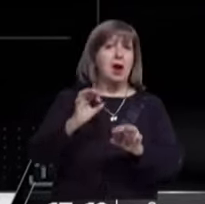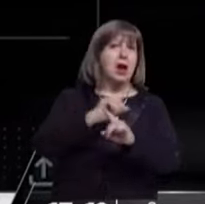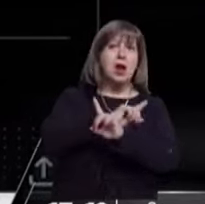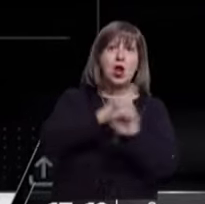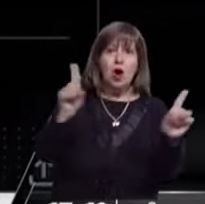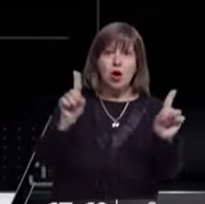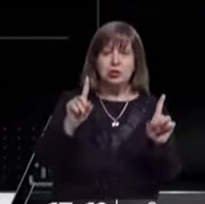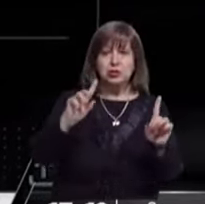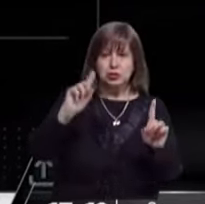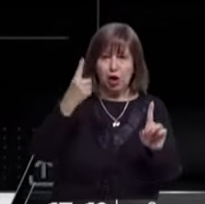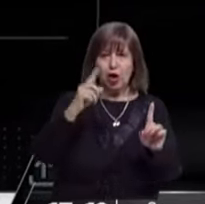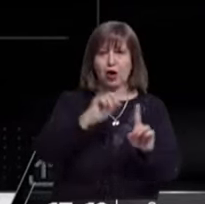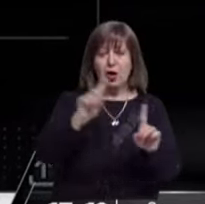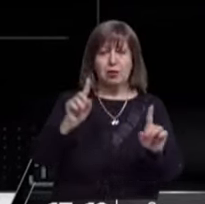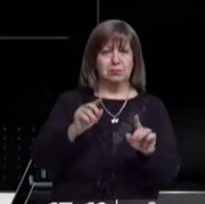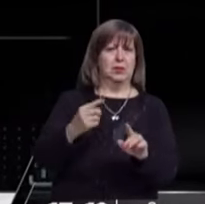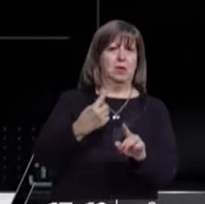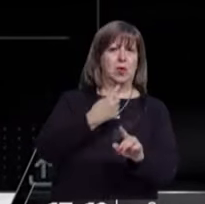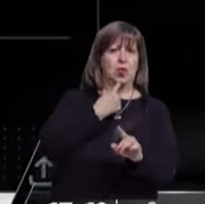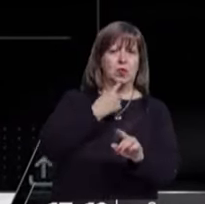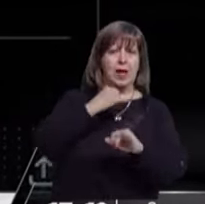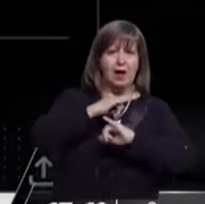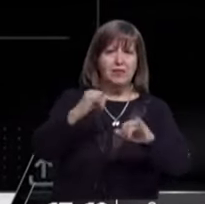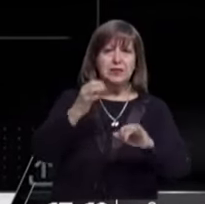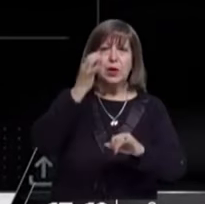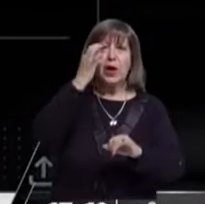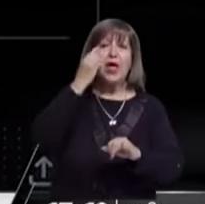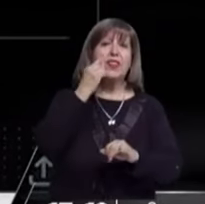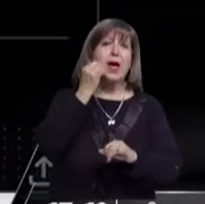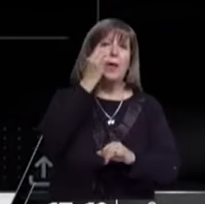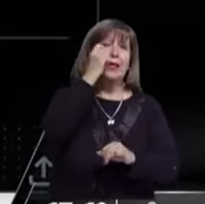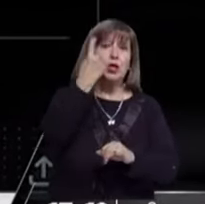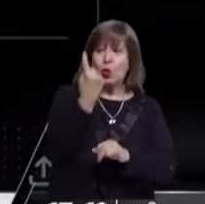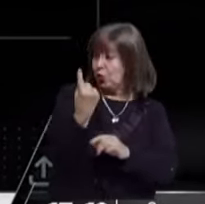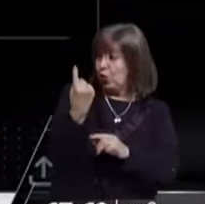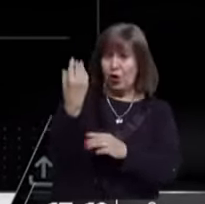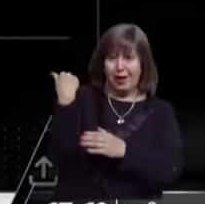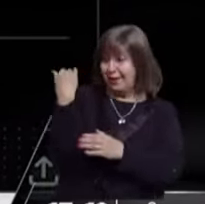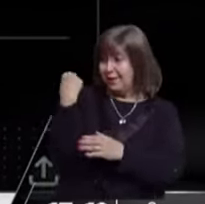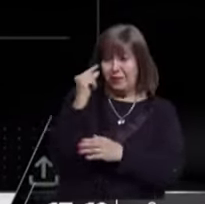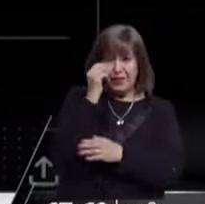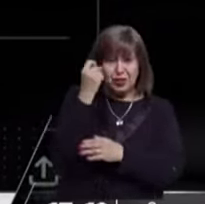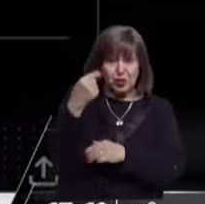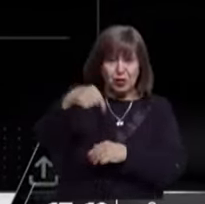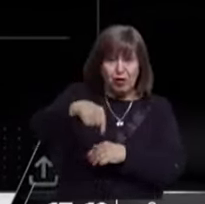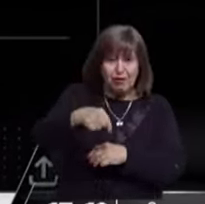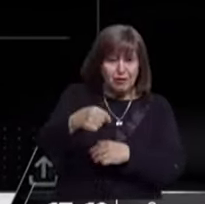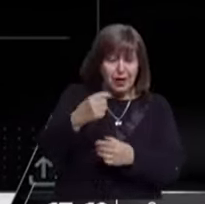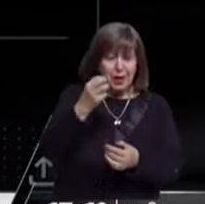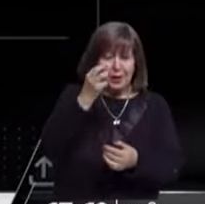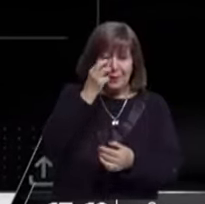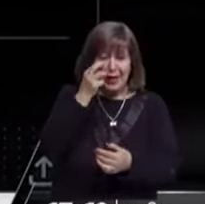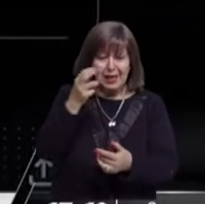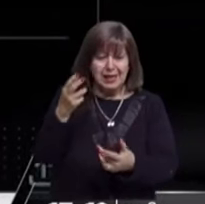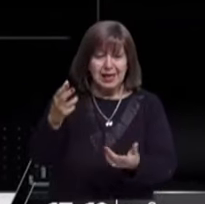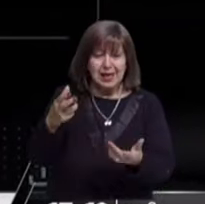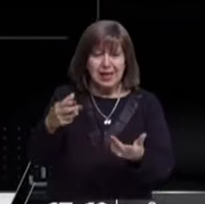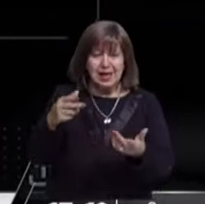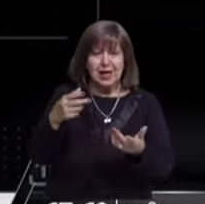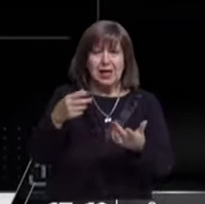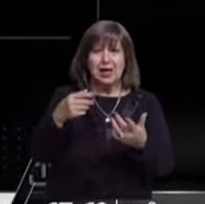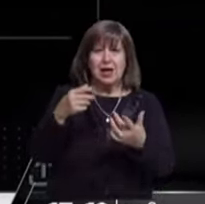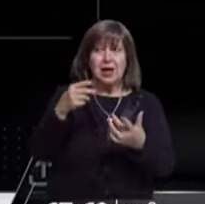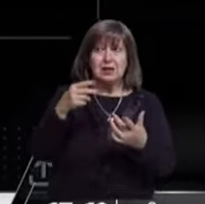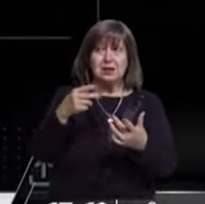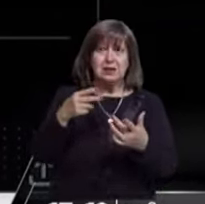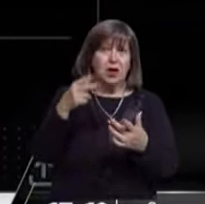Sí, sí. Por eso decía yo que es este contexto el que le pone mucha intriga a la situación. Y cuando uno lee el tuit no alcanza